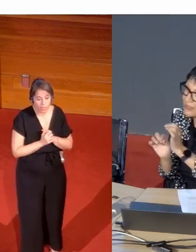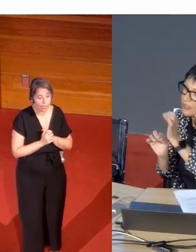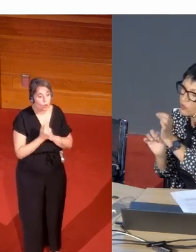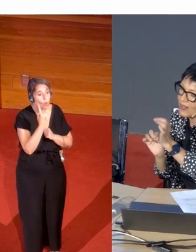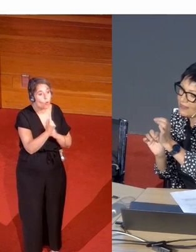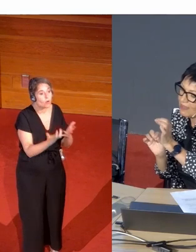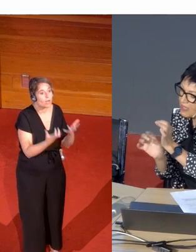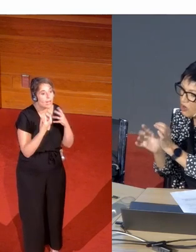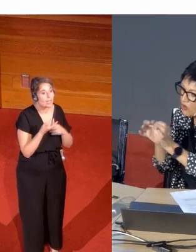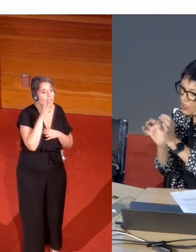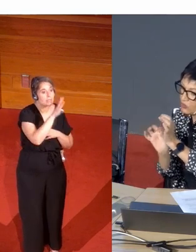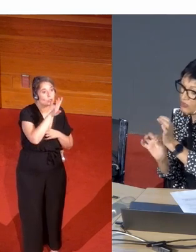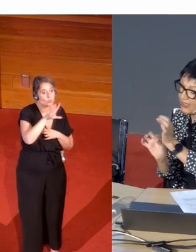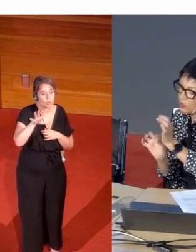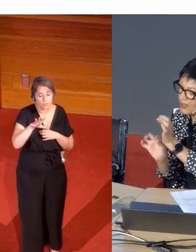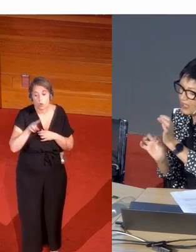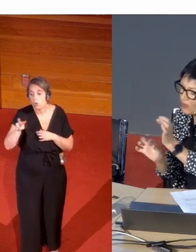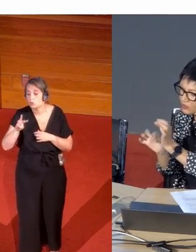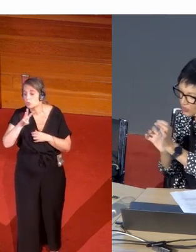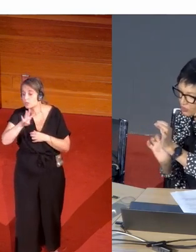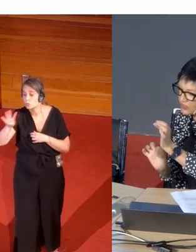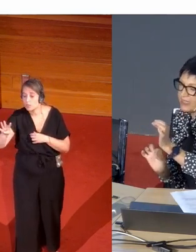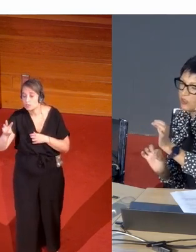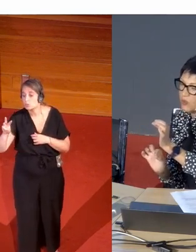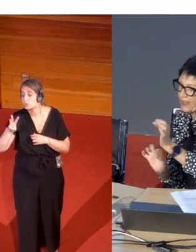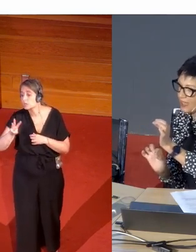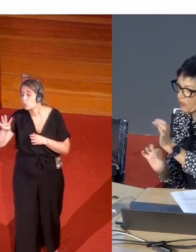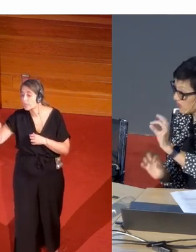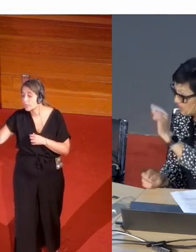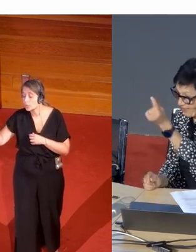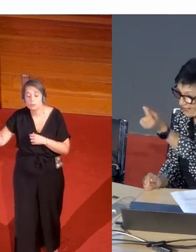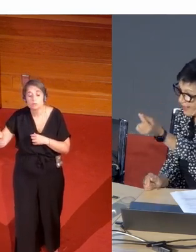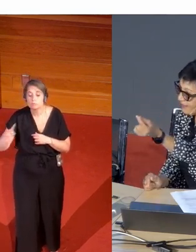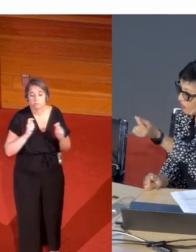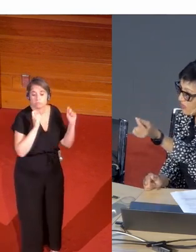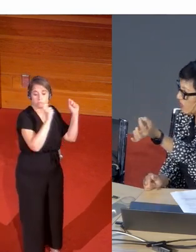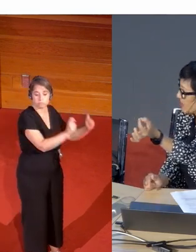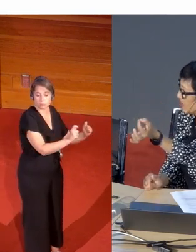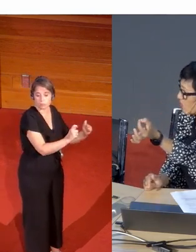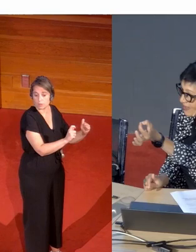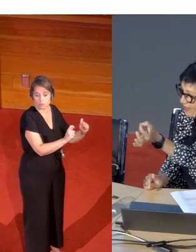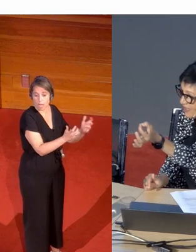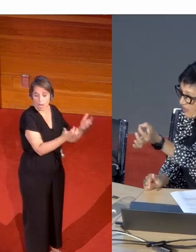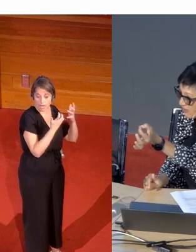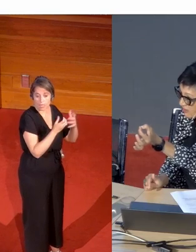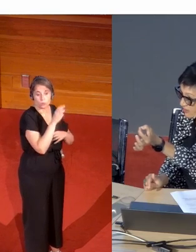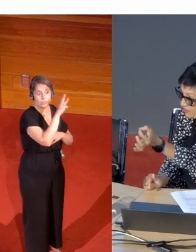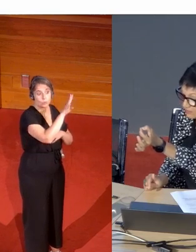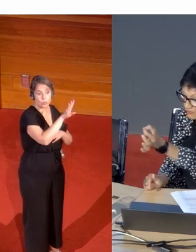uno saca 345 el otro 344 y el otro 342 el que ha conseguido